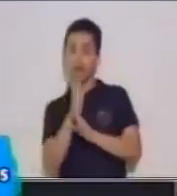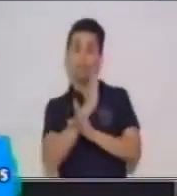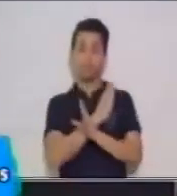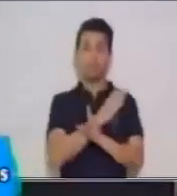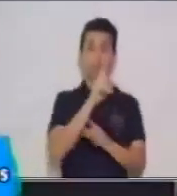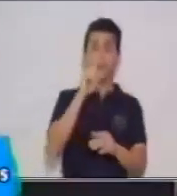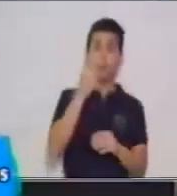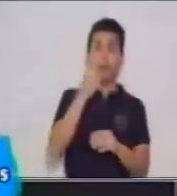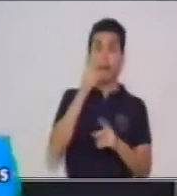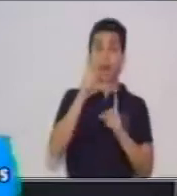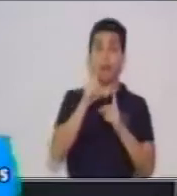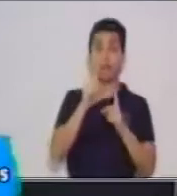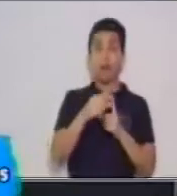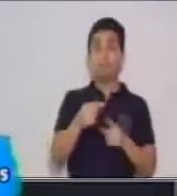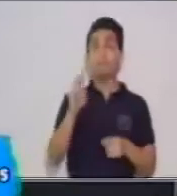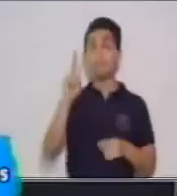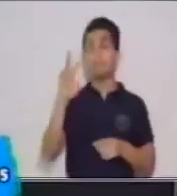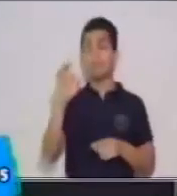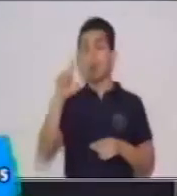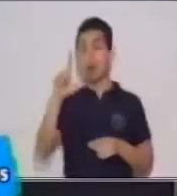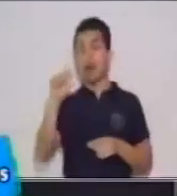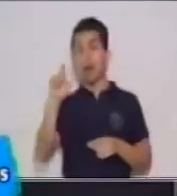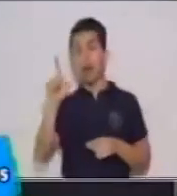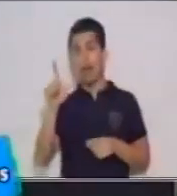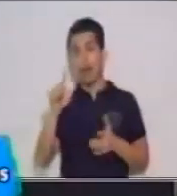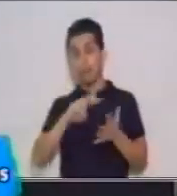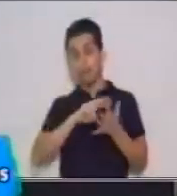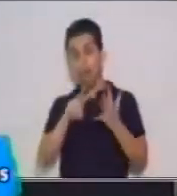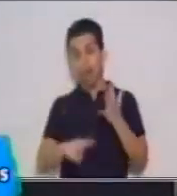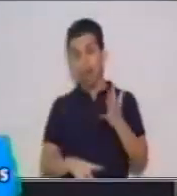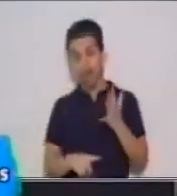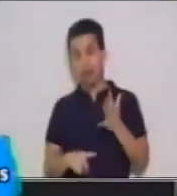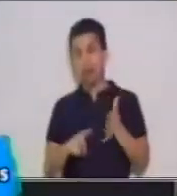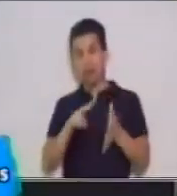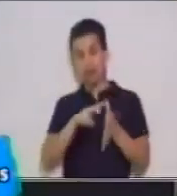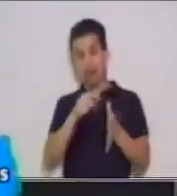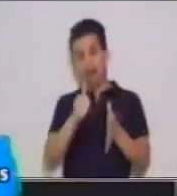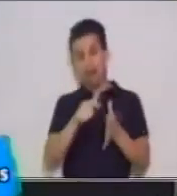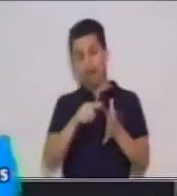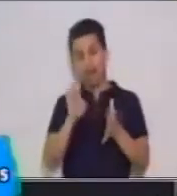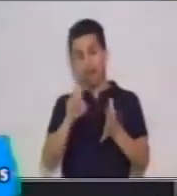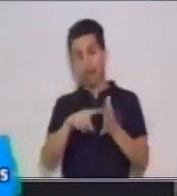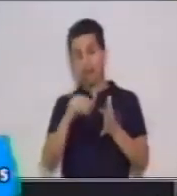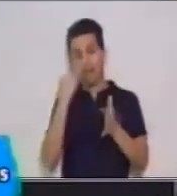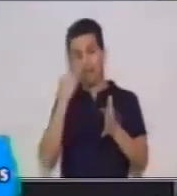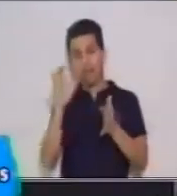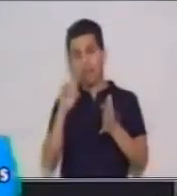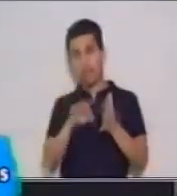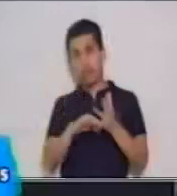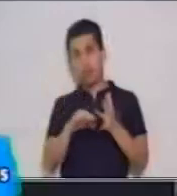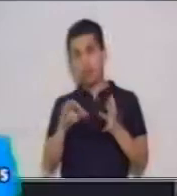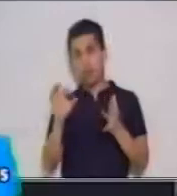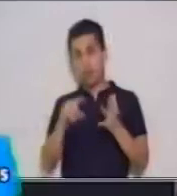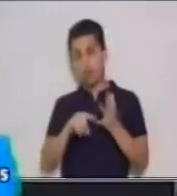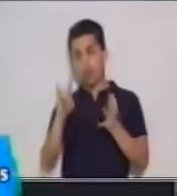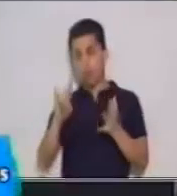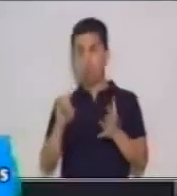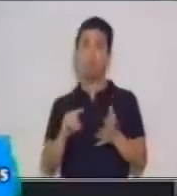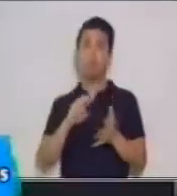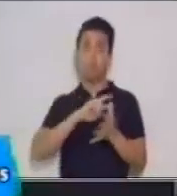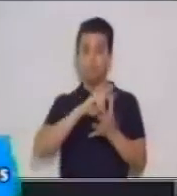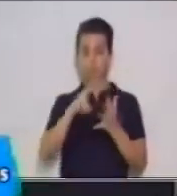una vocal a una consonante, o una le llaman inversa. Por ejemplo, Antonio. Por